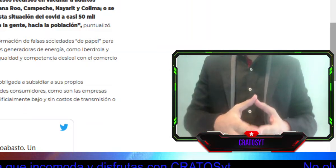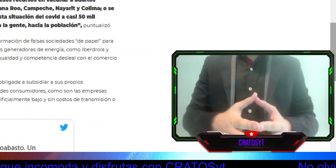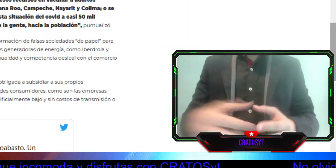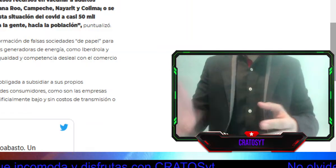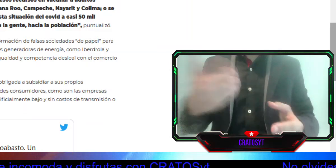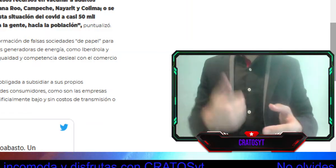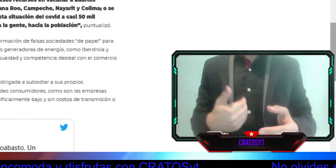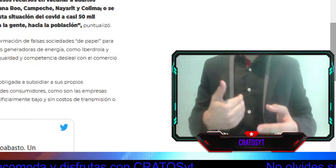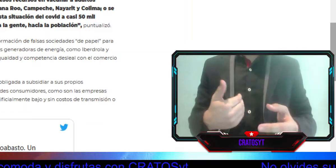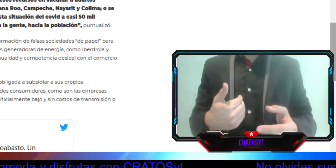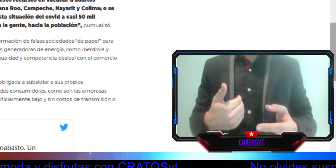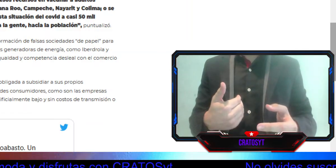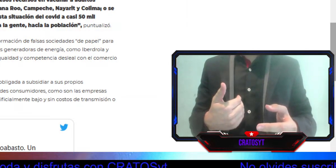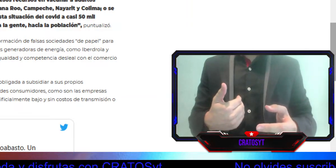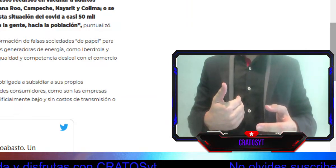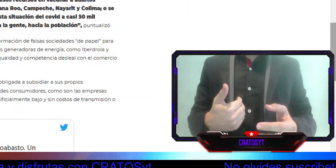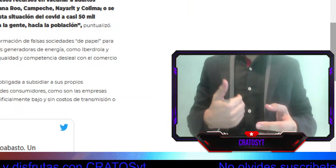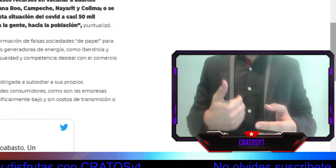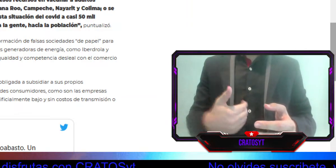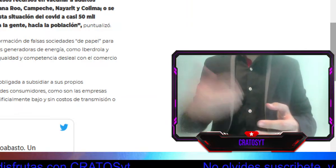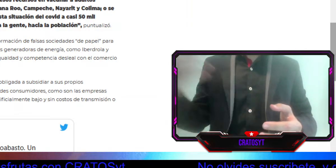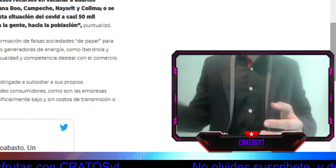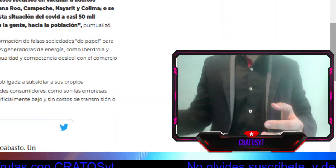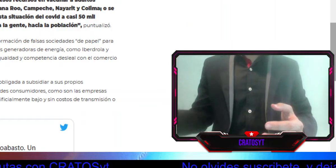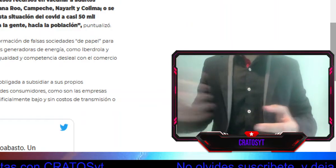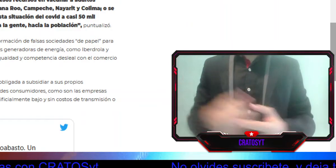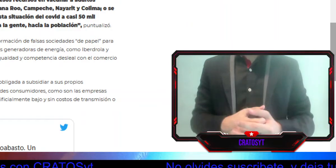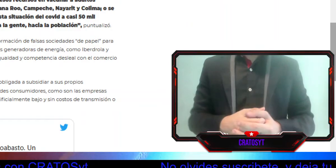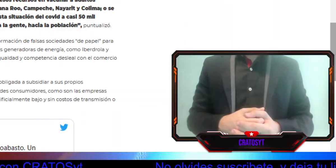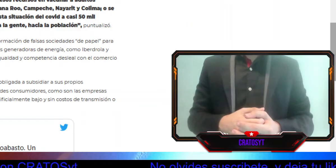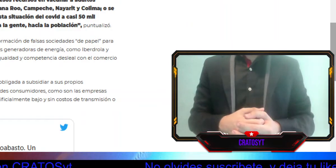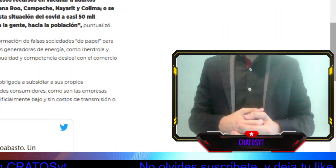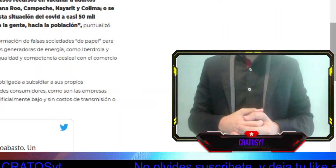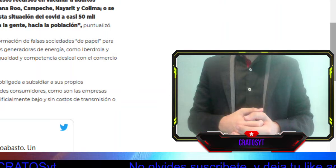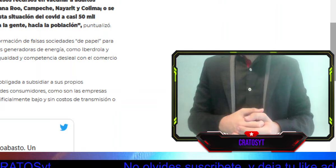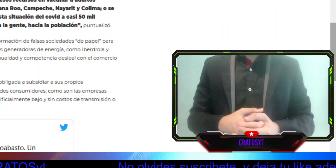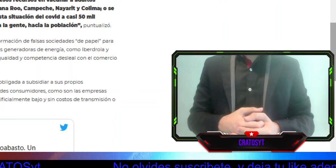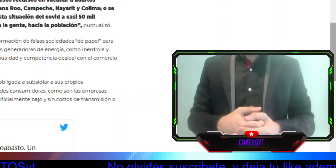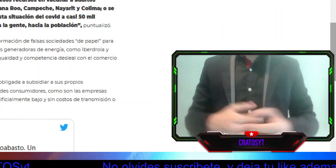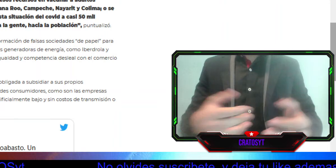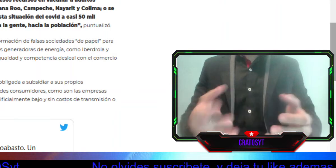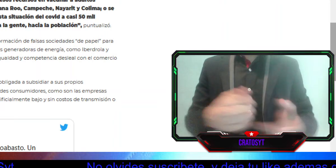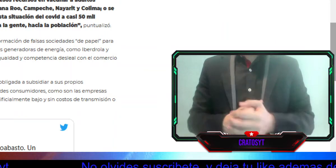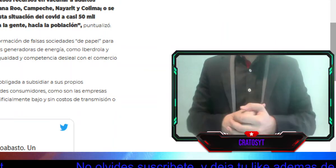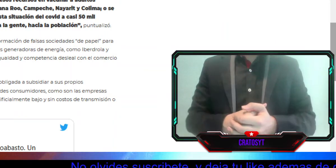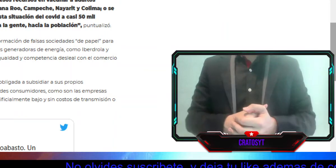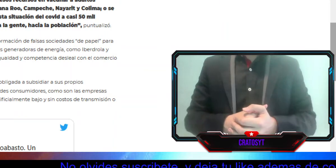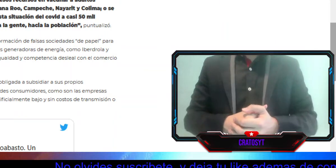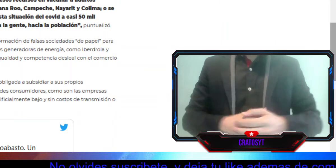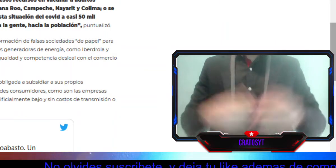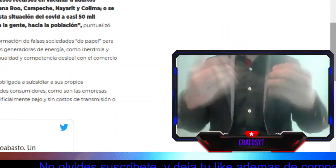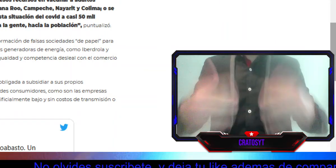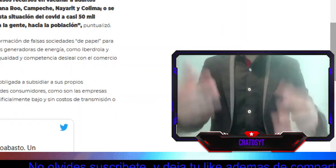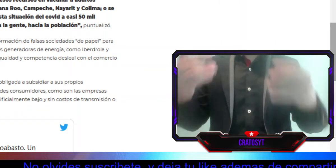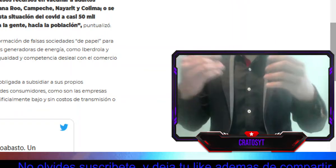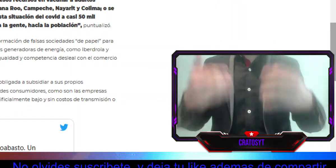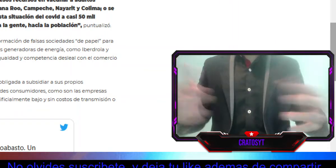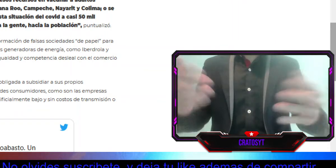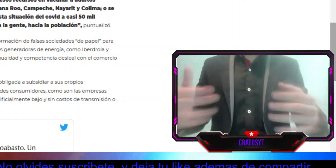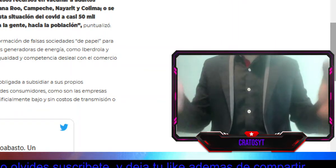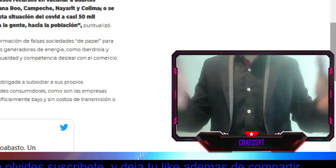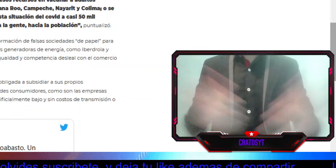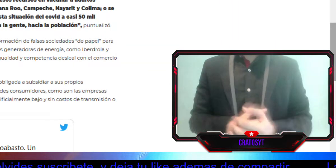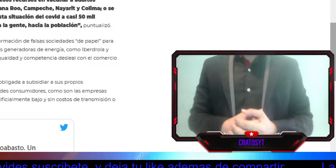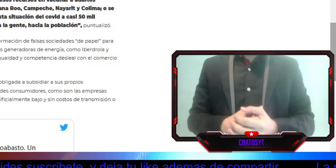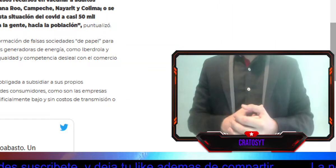consumo, el Estado te quita el subsidio. Pero a las grandes empresas, ellos básicamente están recibiendo subsidios de miles de millones